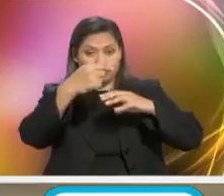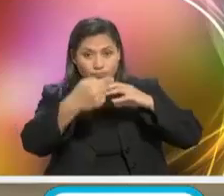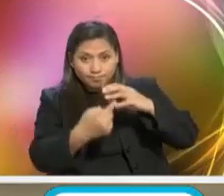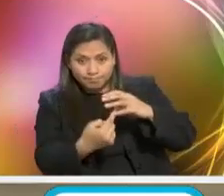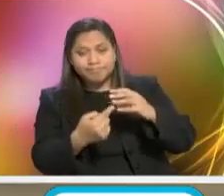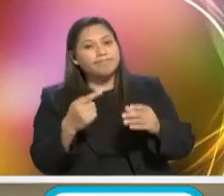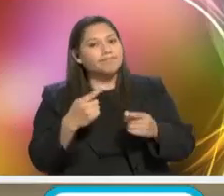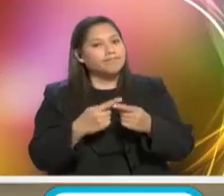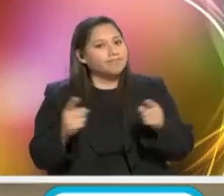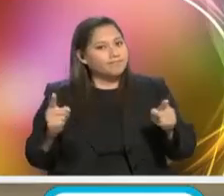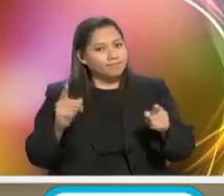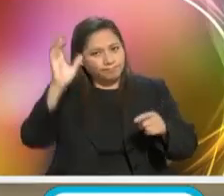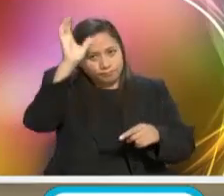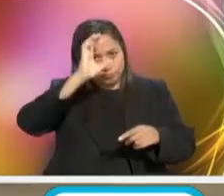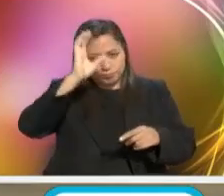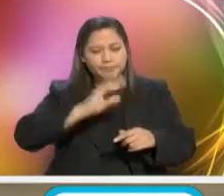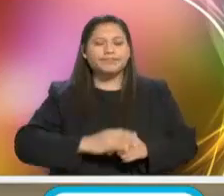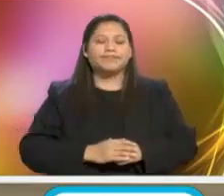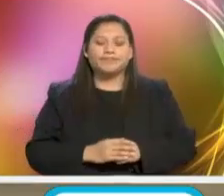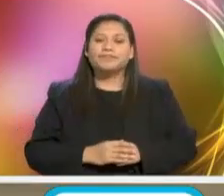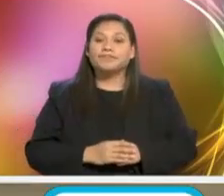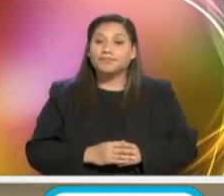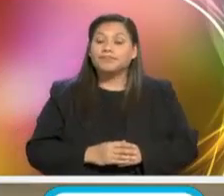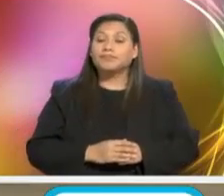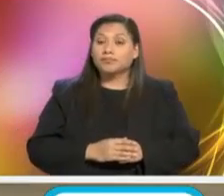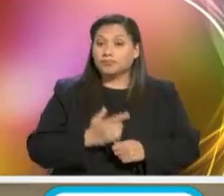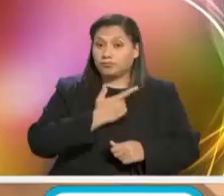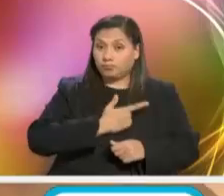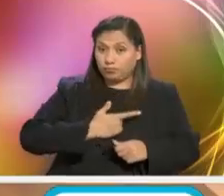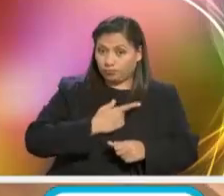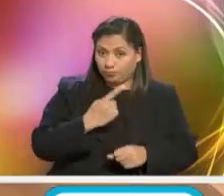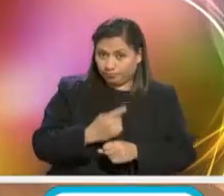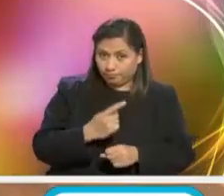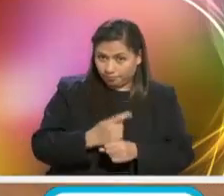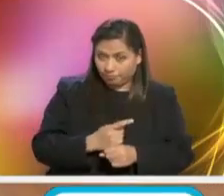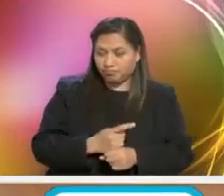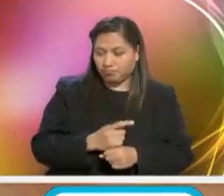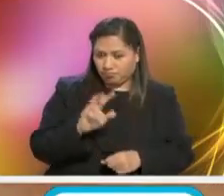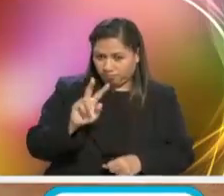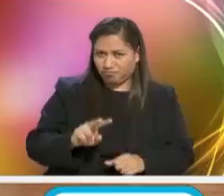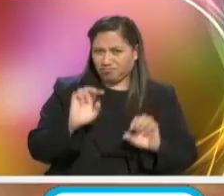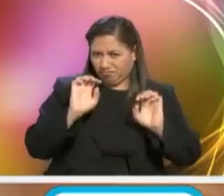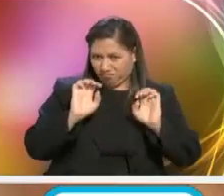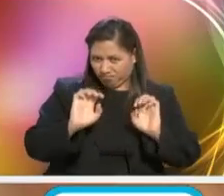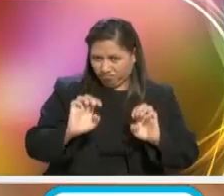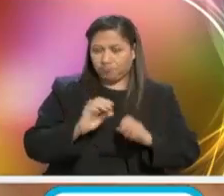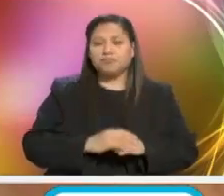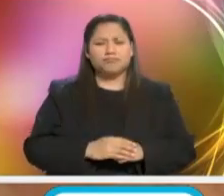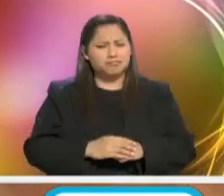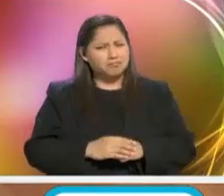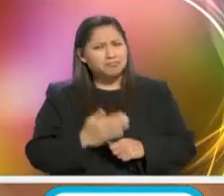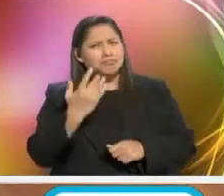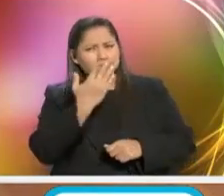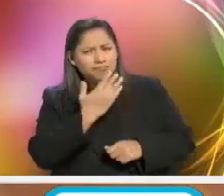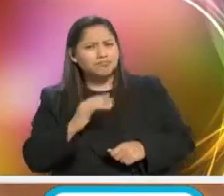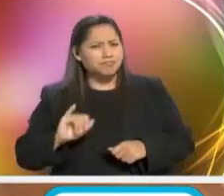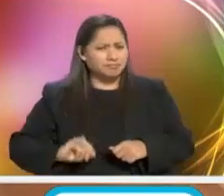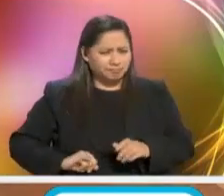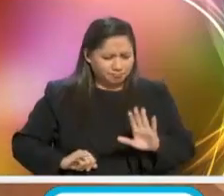Además, claro. Y también, por cierto, es un gusto, primero, ciertamente elegante y rico,